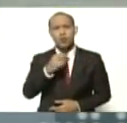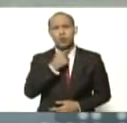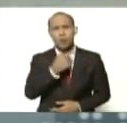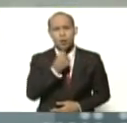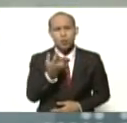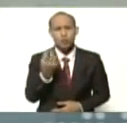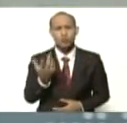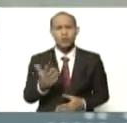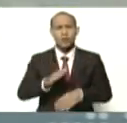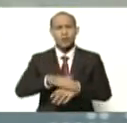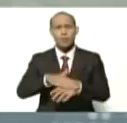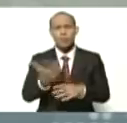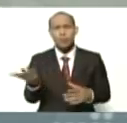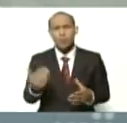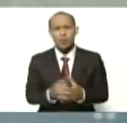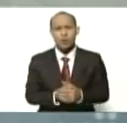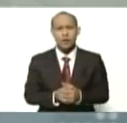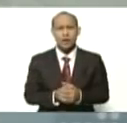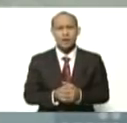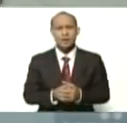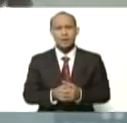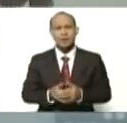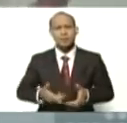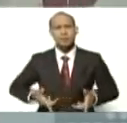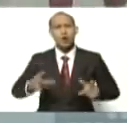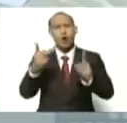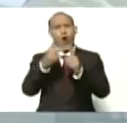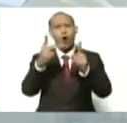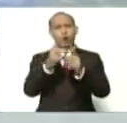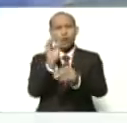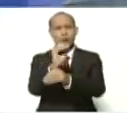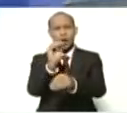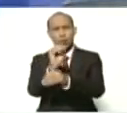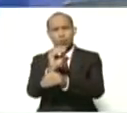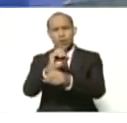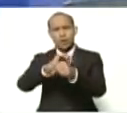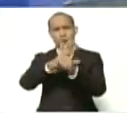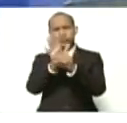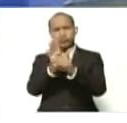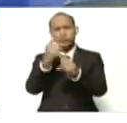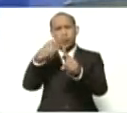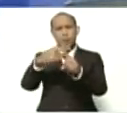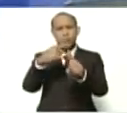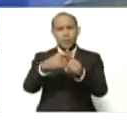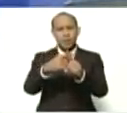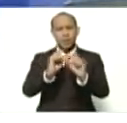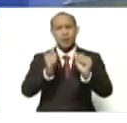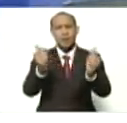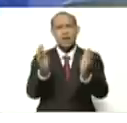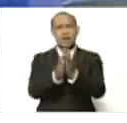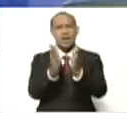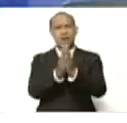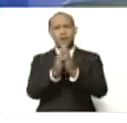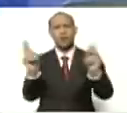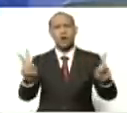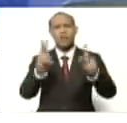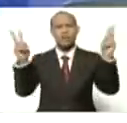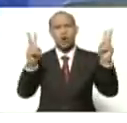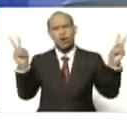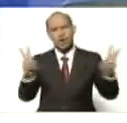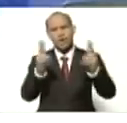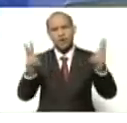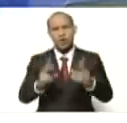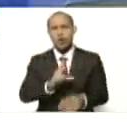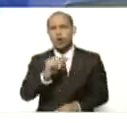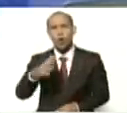empezaron a desmontar los hoteles hospitalarios y empezaron a aplaudir y a decir victoria victoria yo dije